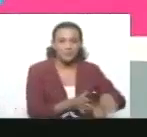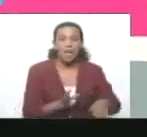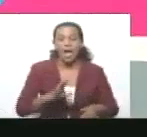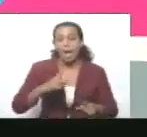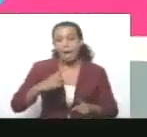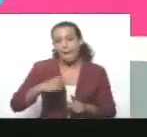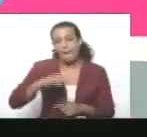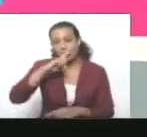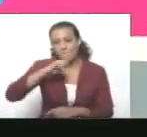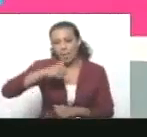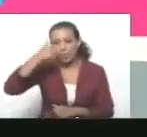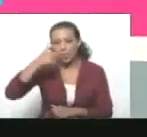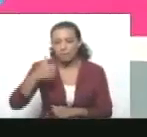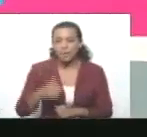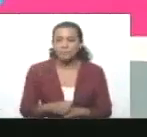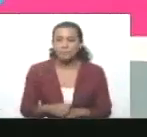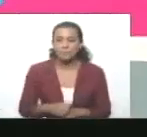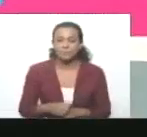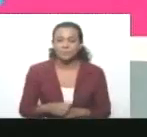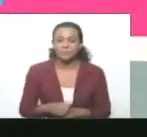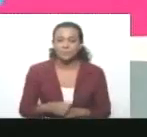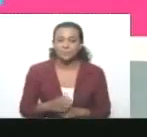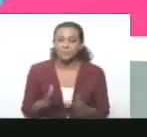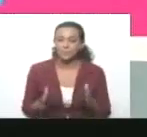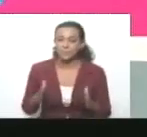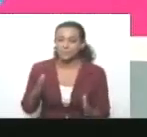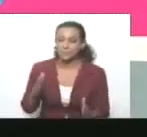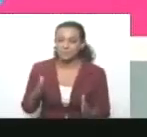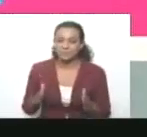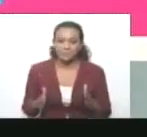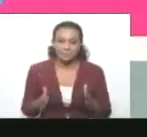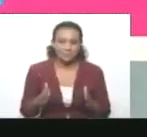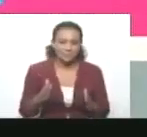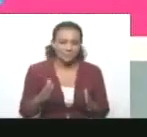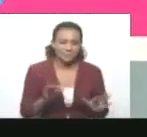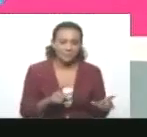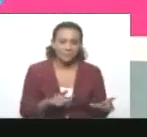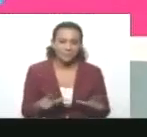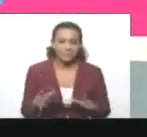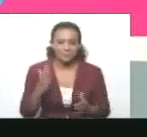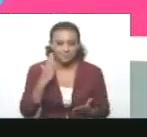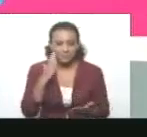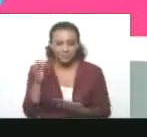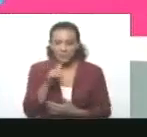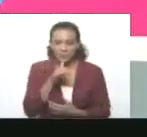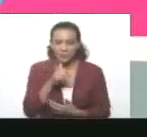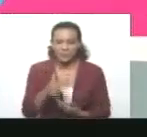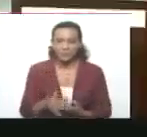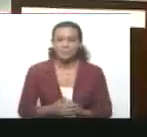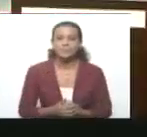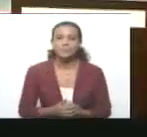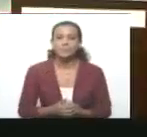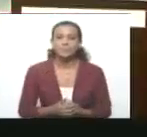más, tenemos a Cira, ¿verdad? No me lo han dicho, pero yo lo sé. Adelante, Cira, ¿qué nos traes hoy?